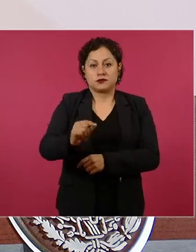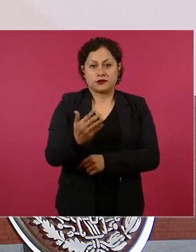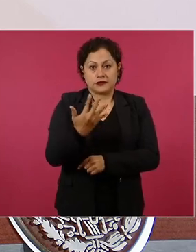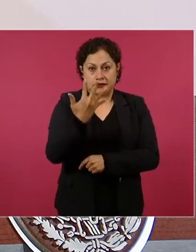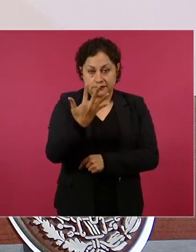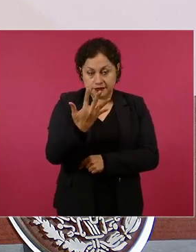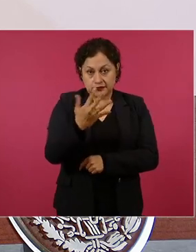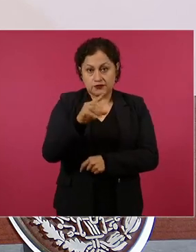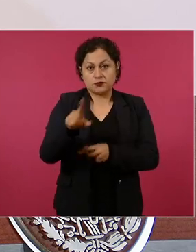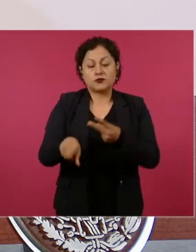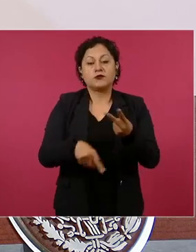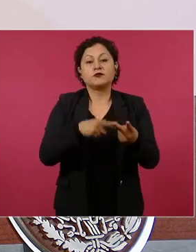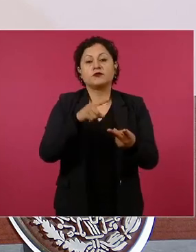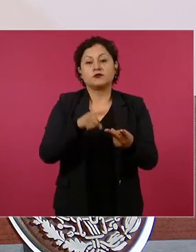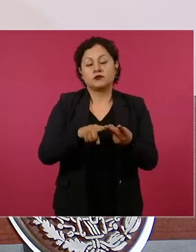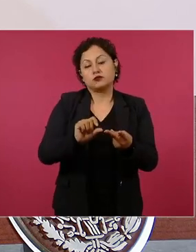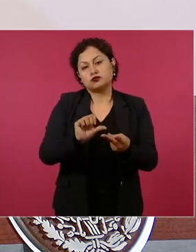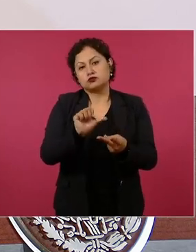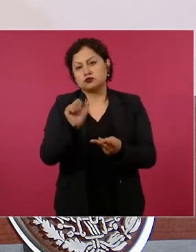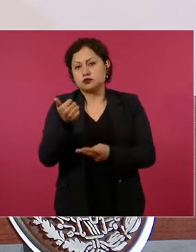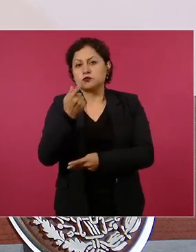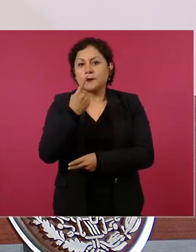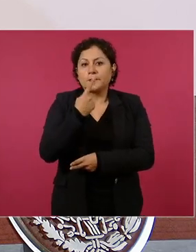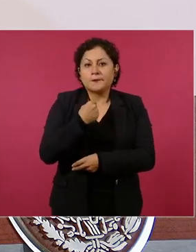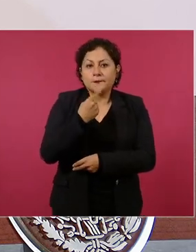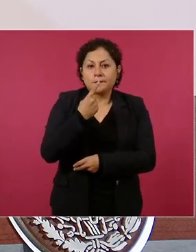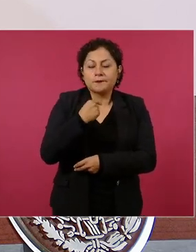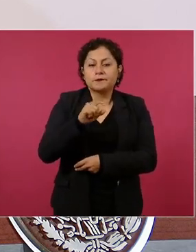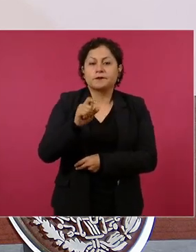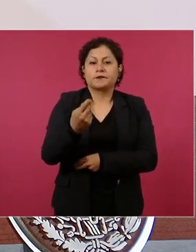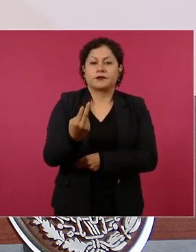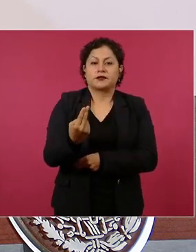$23.75 por litro, en el caso de la gasolina premium,